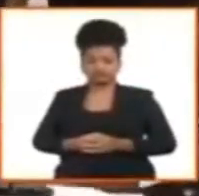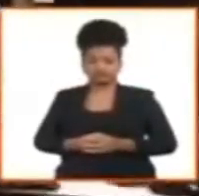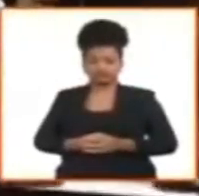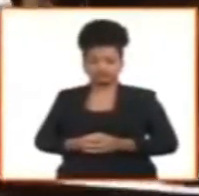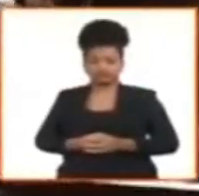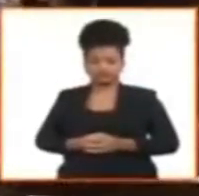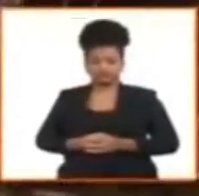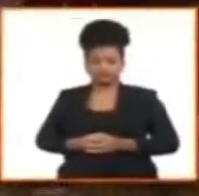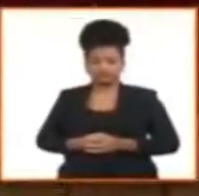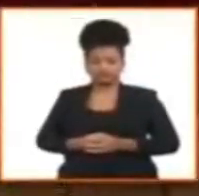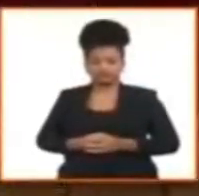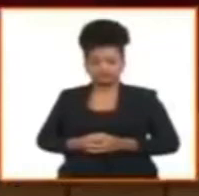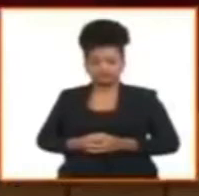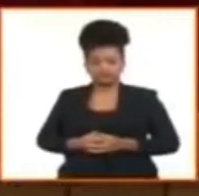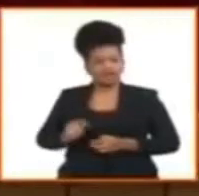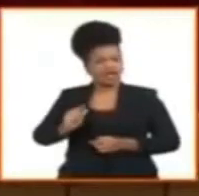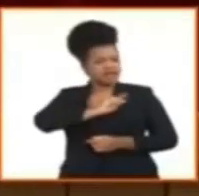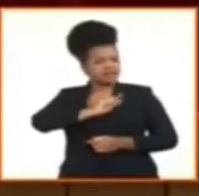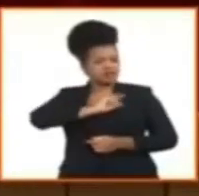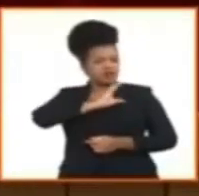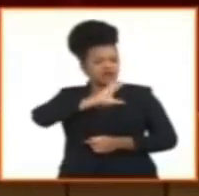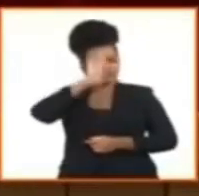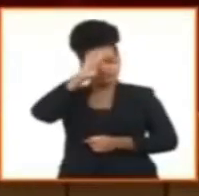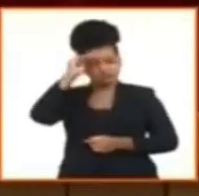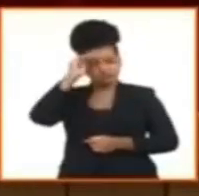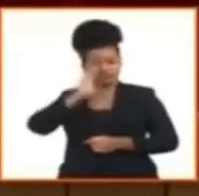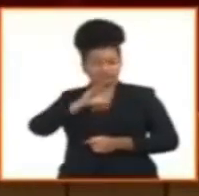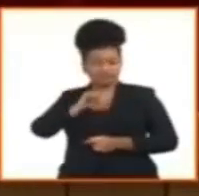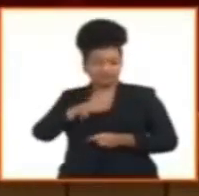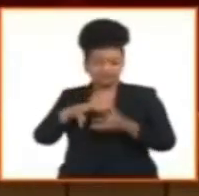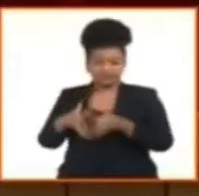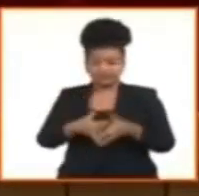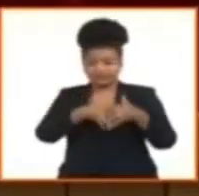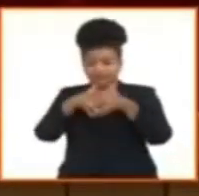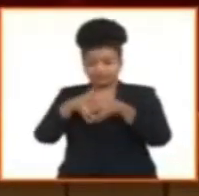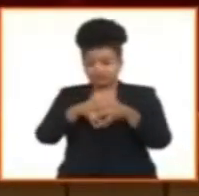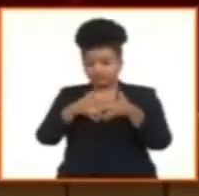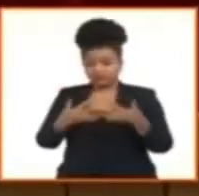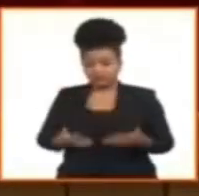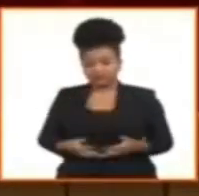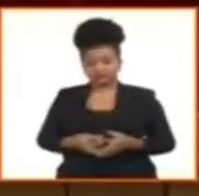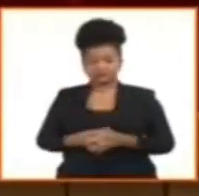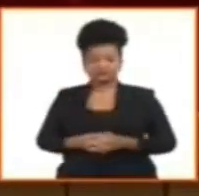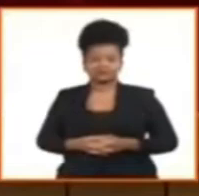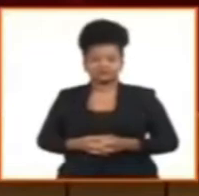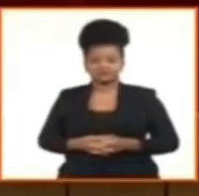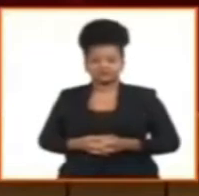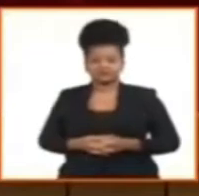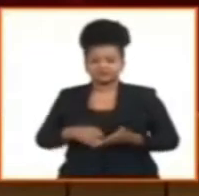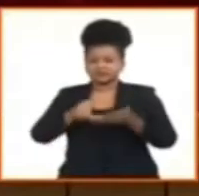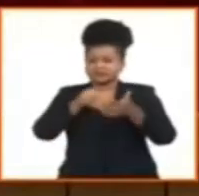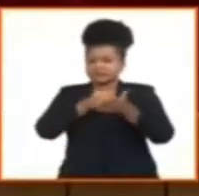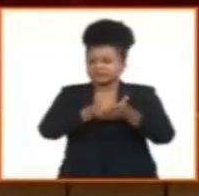Bruno, en días recientes, caracterizaba a los Estados Unidos en la siguiente situación: la represión de las